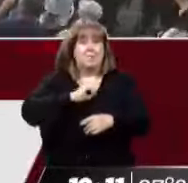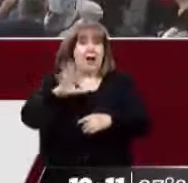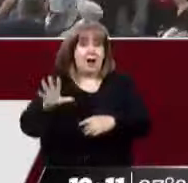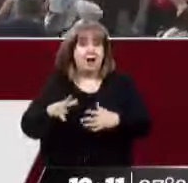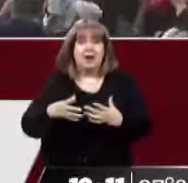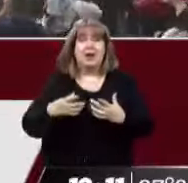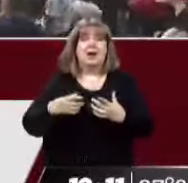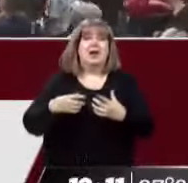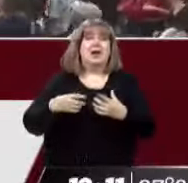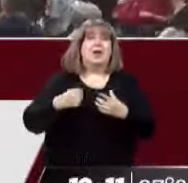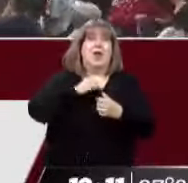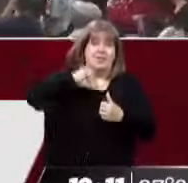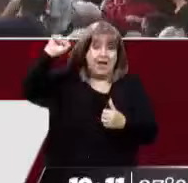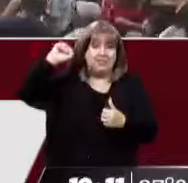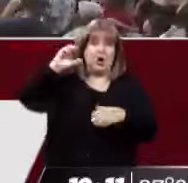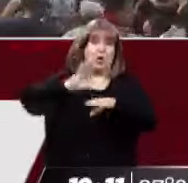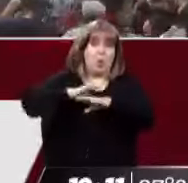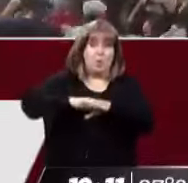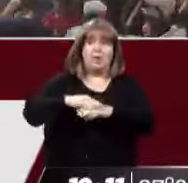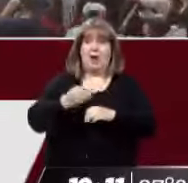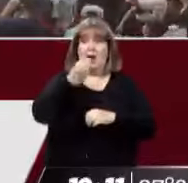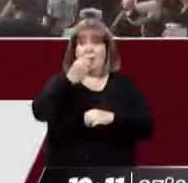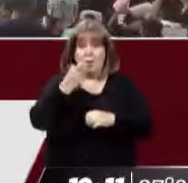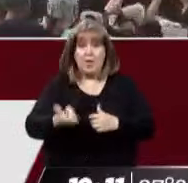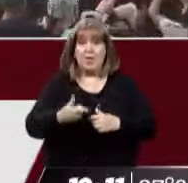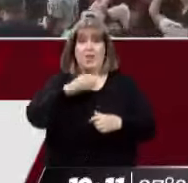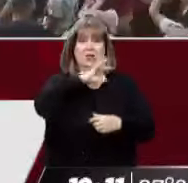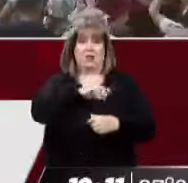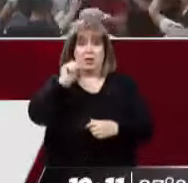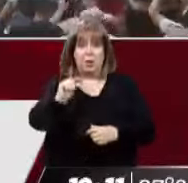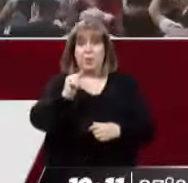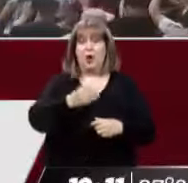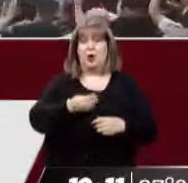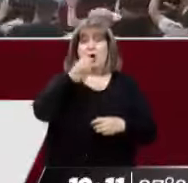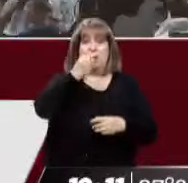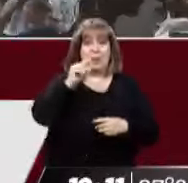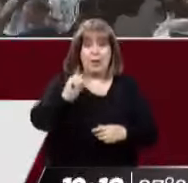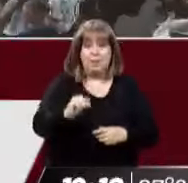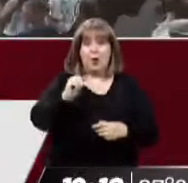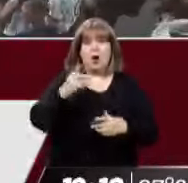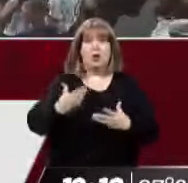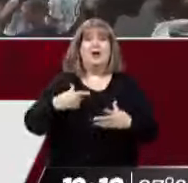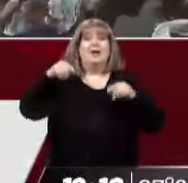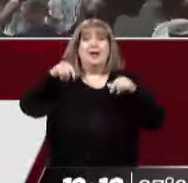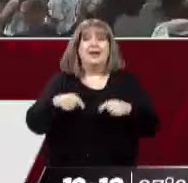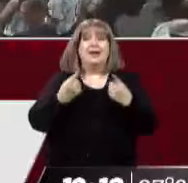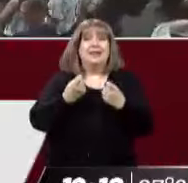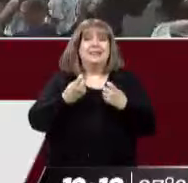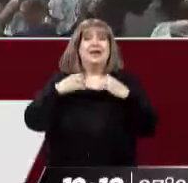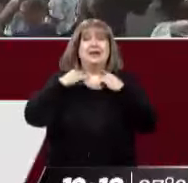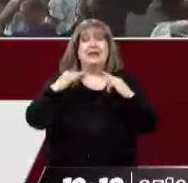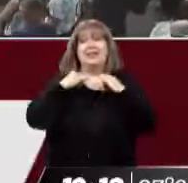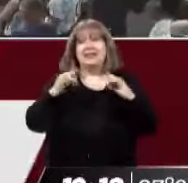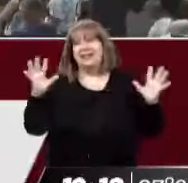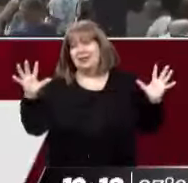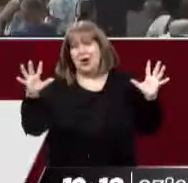tema inflación, la comida, la plata que no alcanza. Y yo lo que veo acá es una gran necesidad de que todos